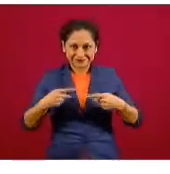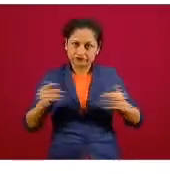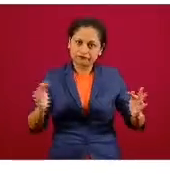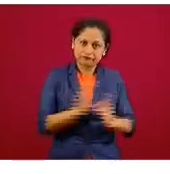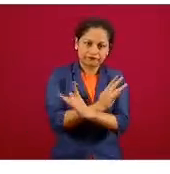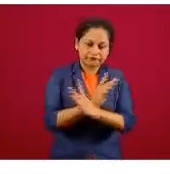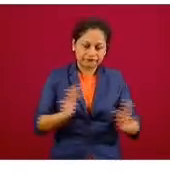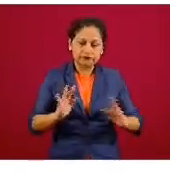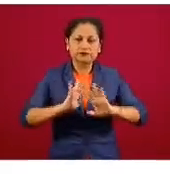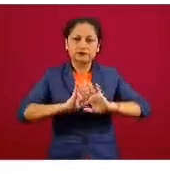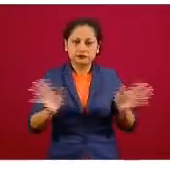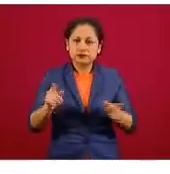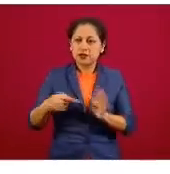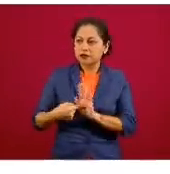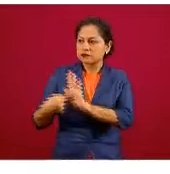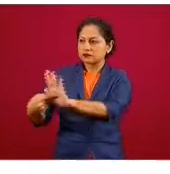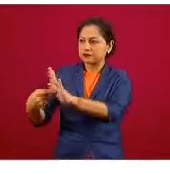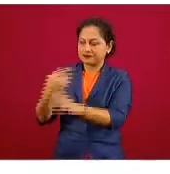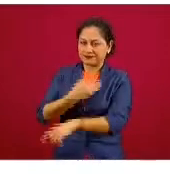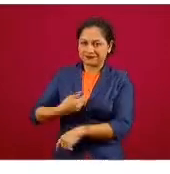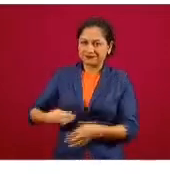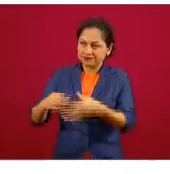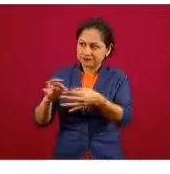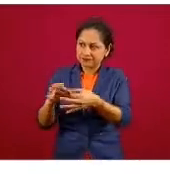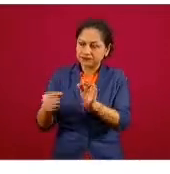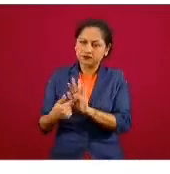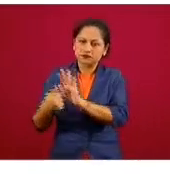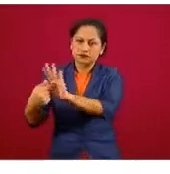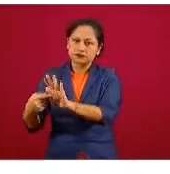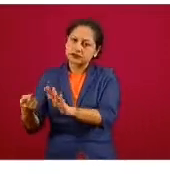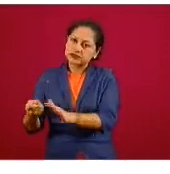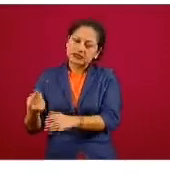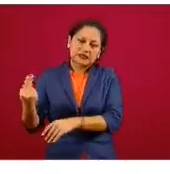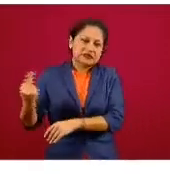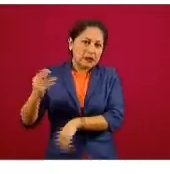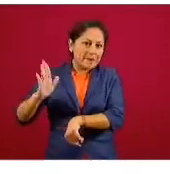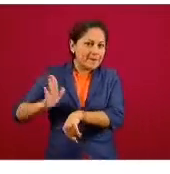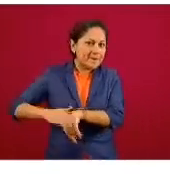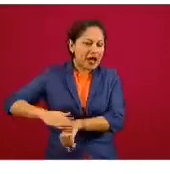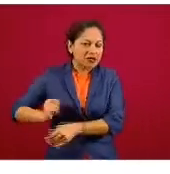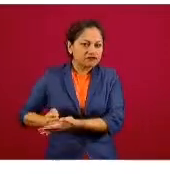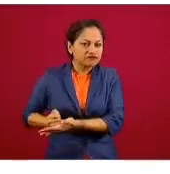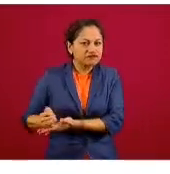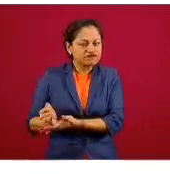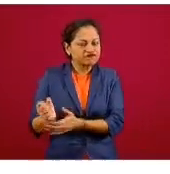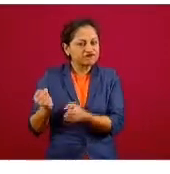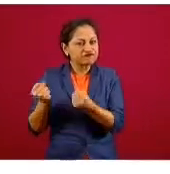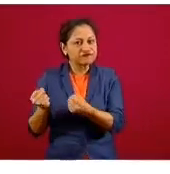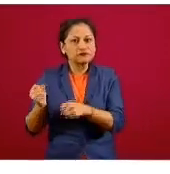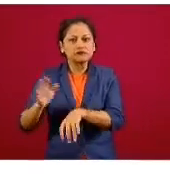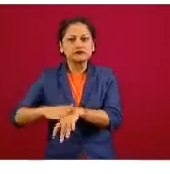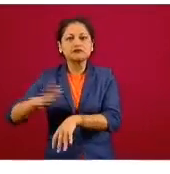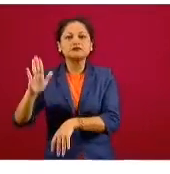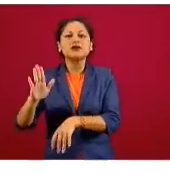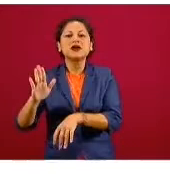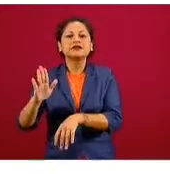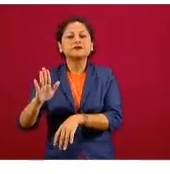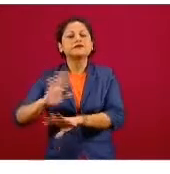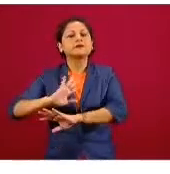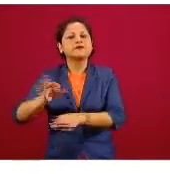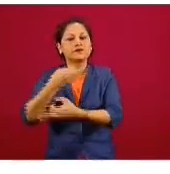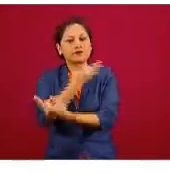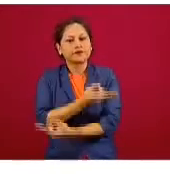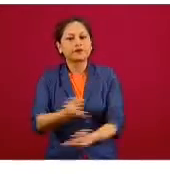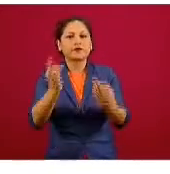falta escalar la intensidad de las acciones con la declaratoria del estado de